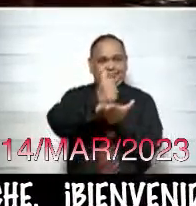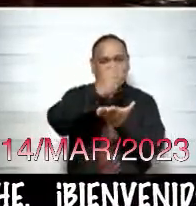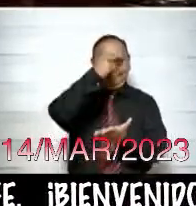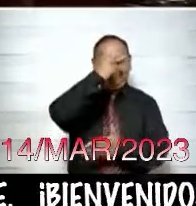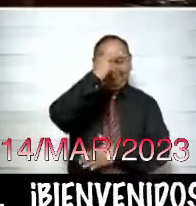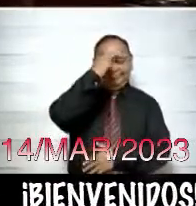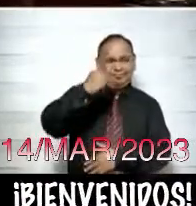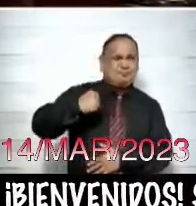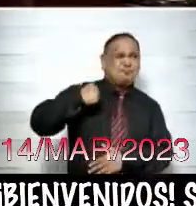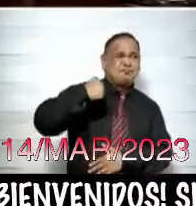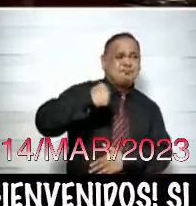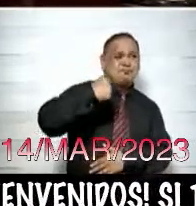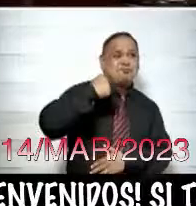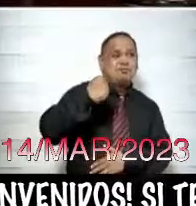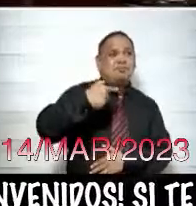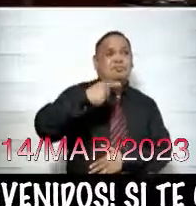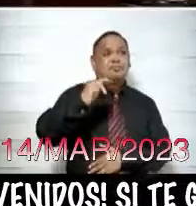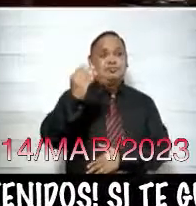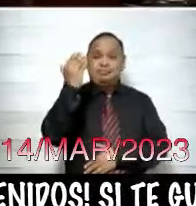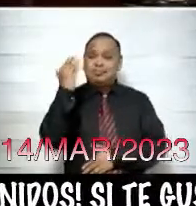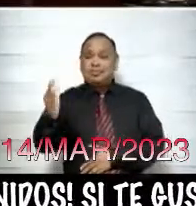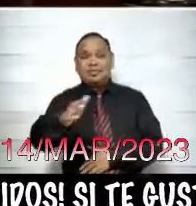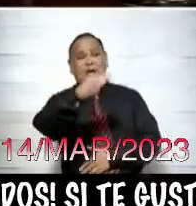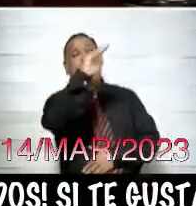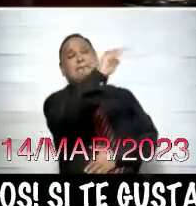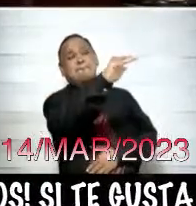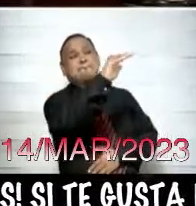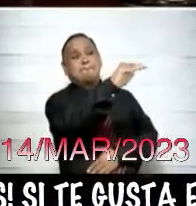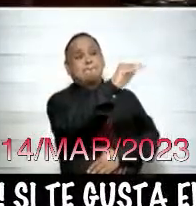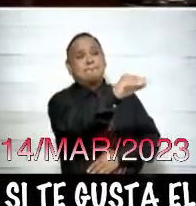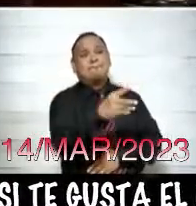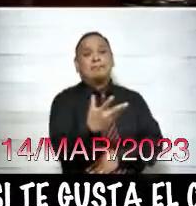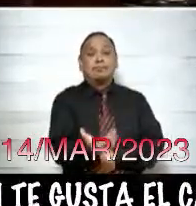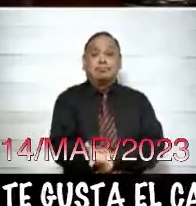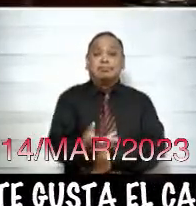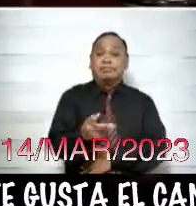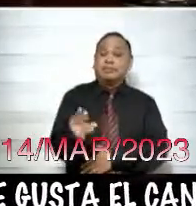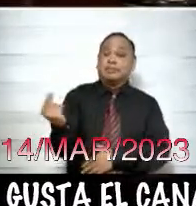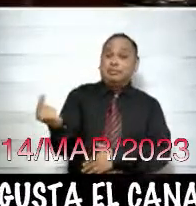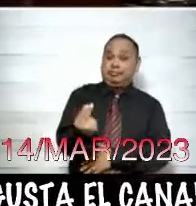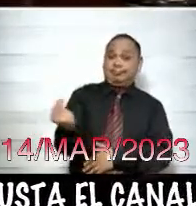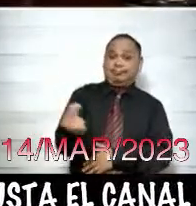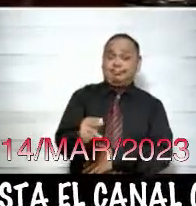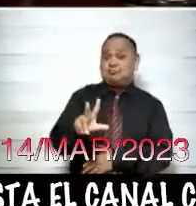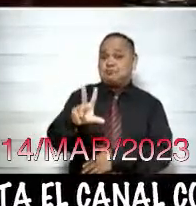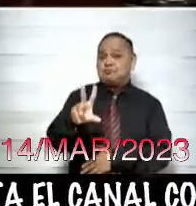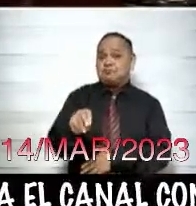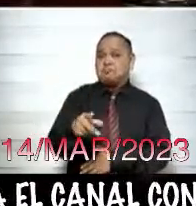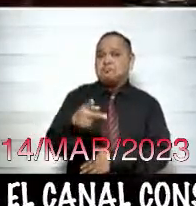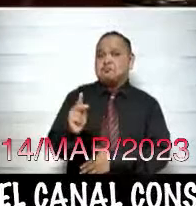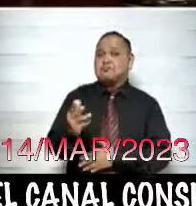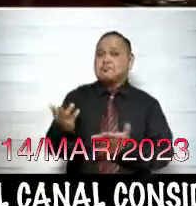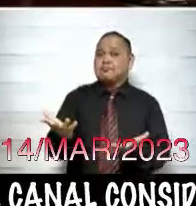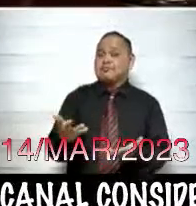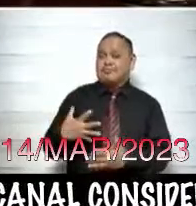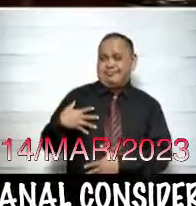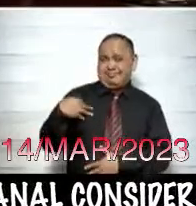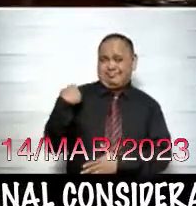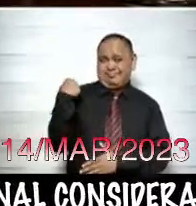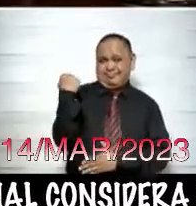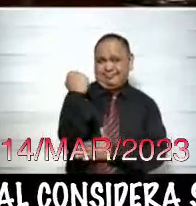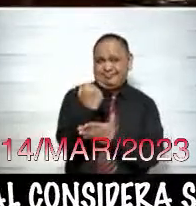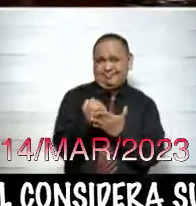Y además ni siquiera pidiéndolo. No es algo que se necesita y vamos, casi que se va al sacrificio. Que hizo muy buen